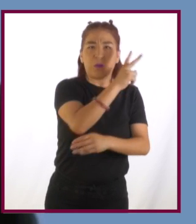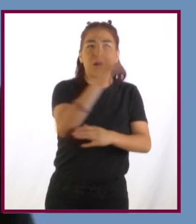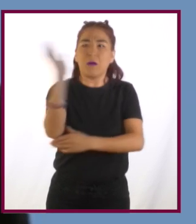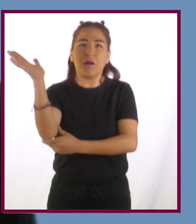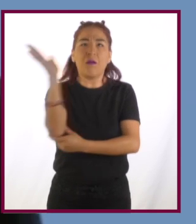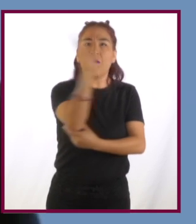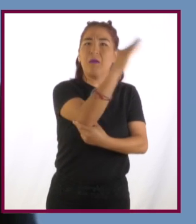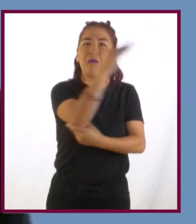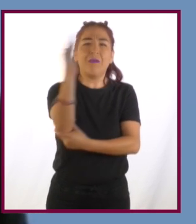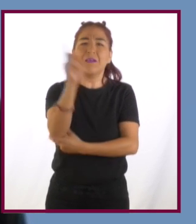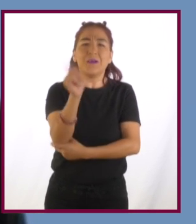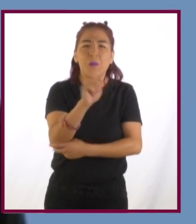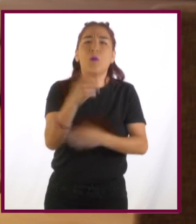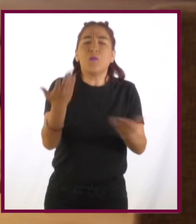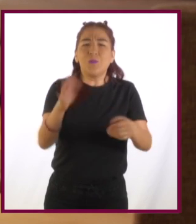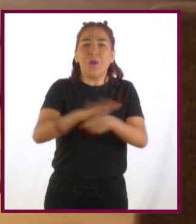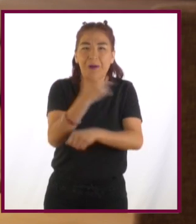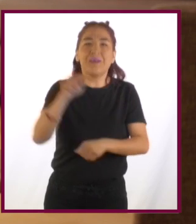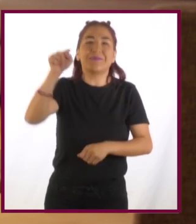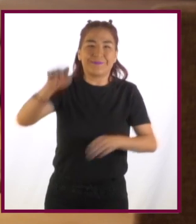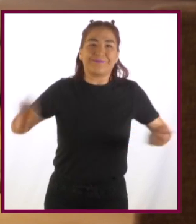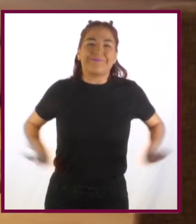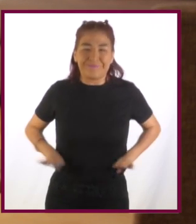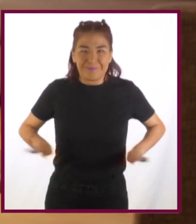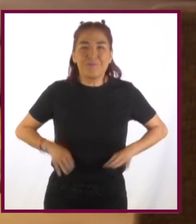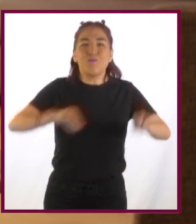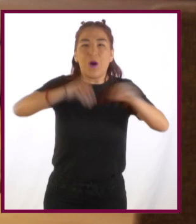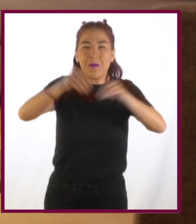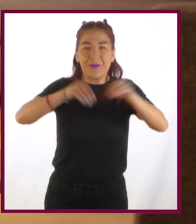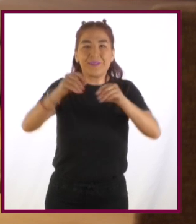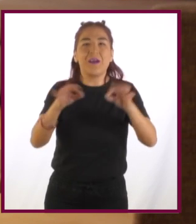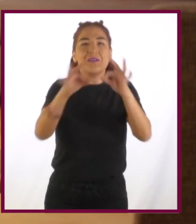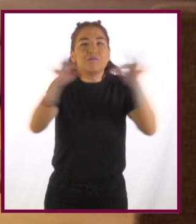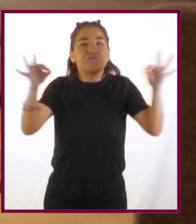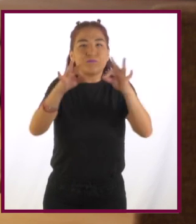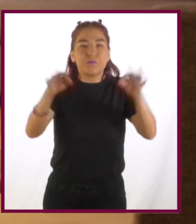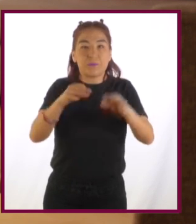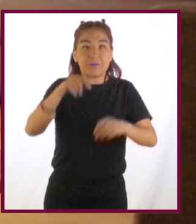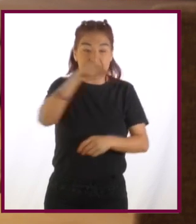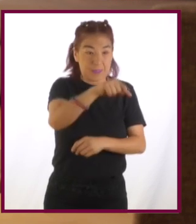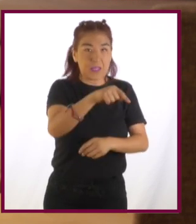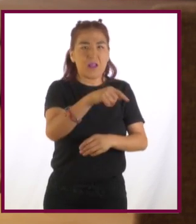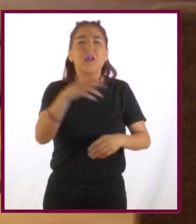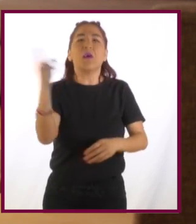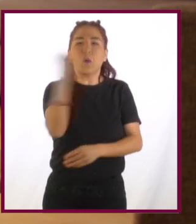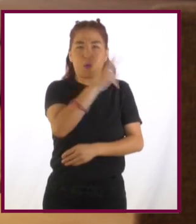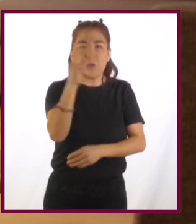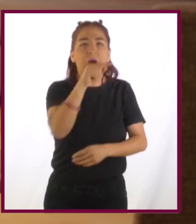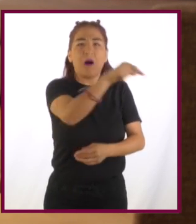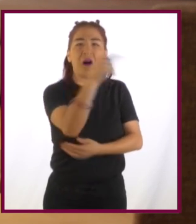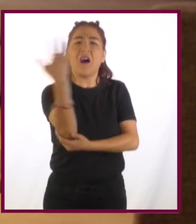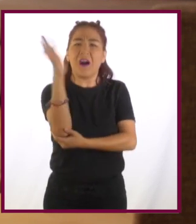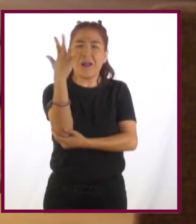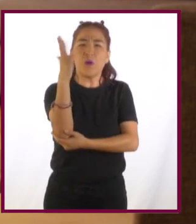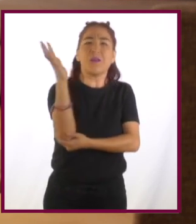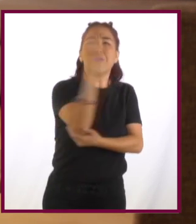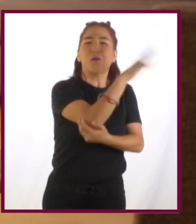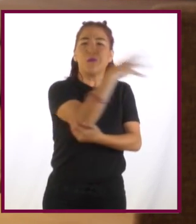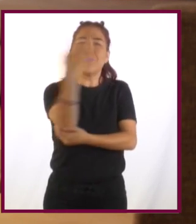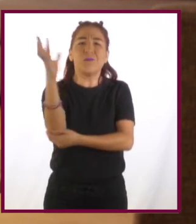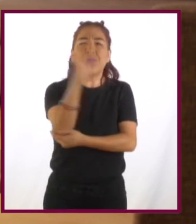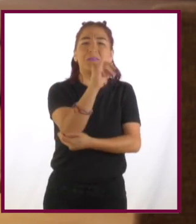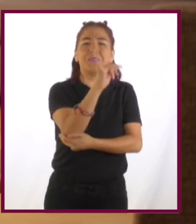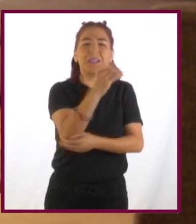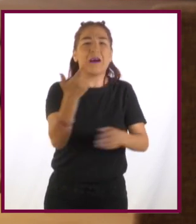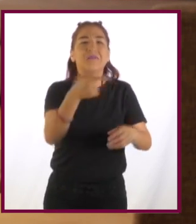ese viento no mueve el edificio, es porque hay propiedades elásticas. Ese viento sí mueve al árbol. ¿Por qué sí lo mueve? Por